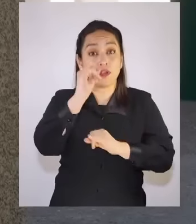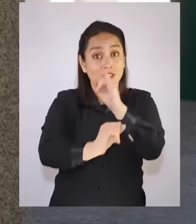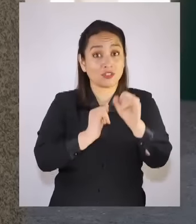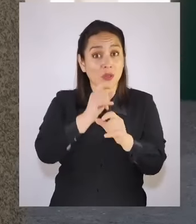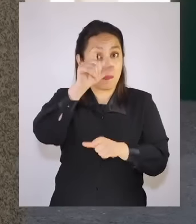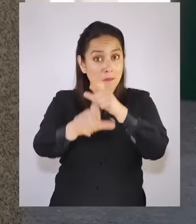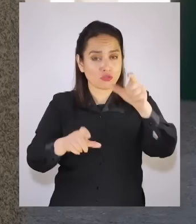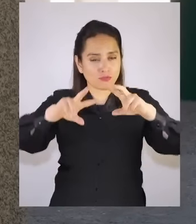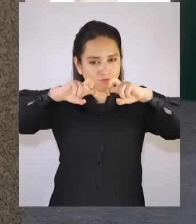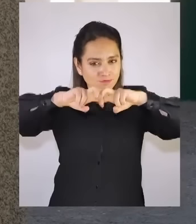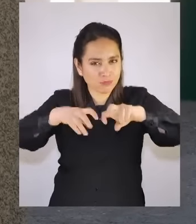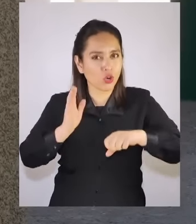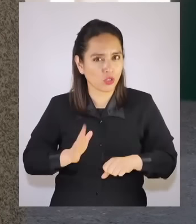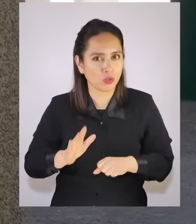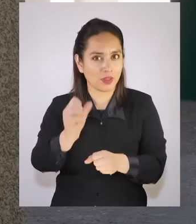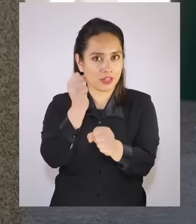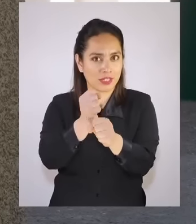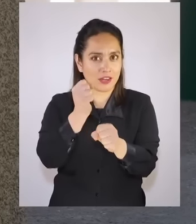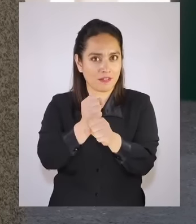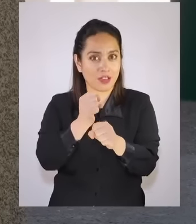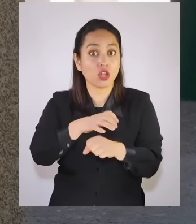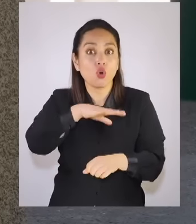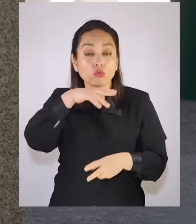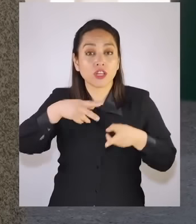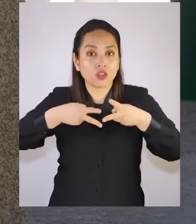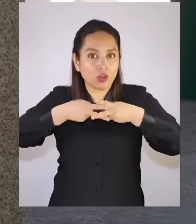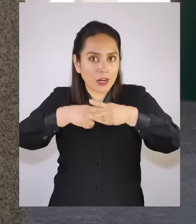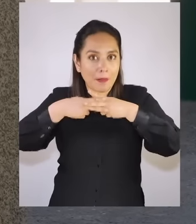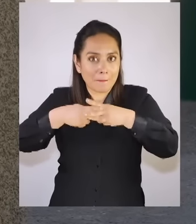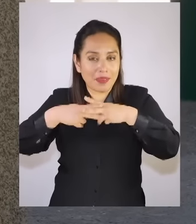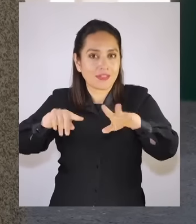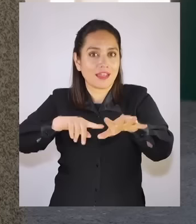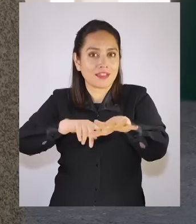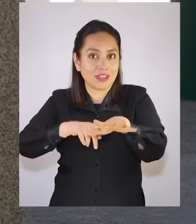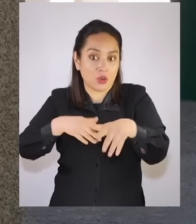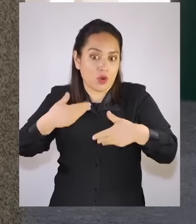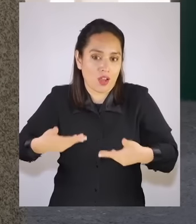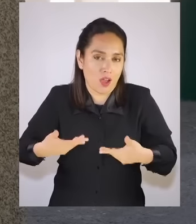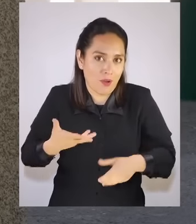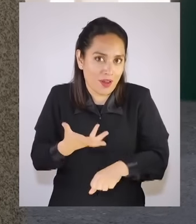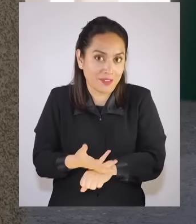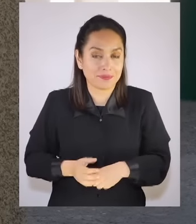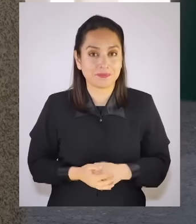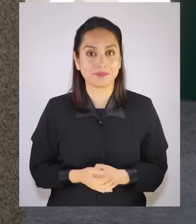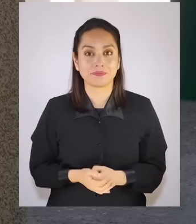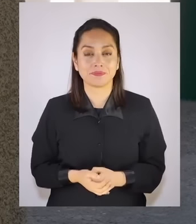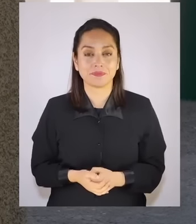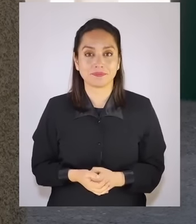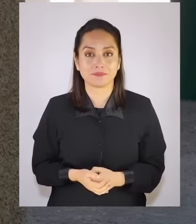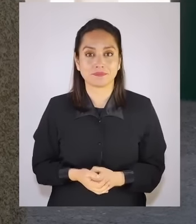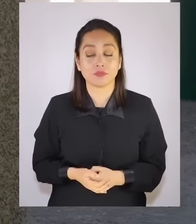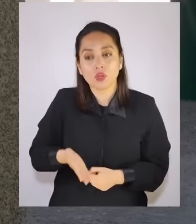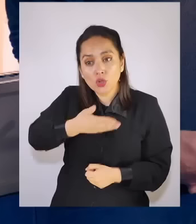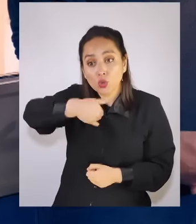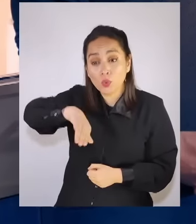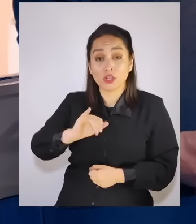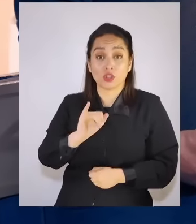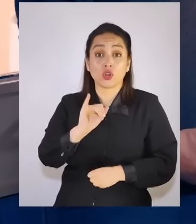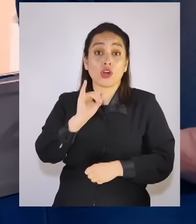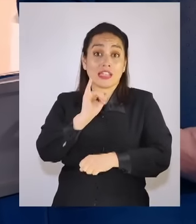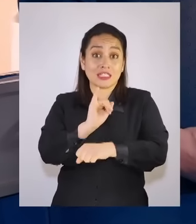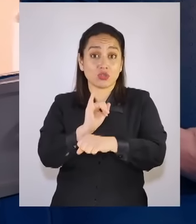investigadores continúa esa labor, empleando las herramientas tecnológicas del presente. Nuestro Instituto